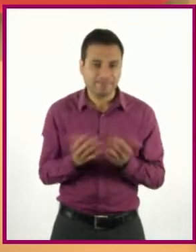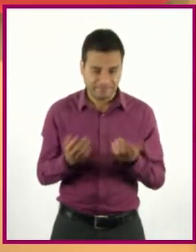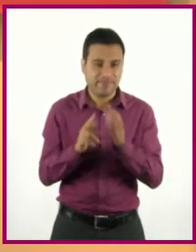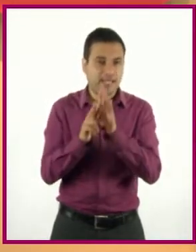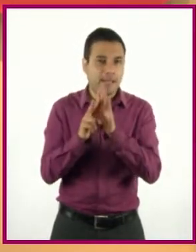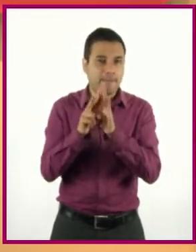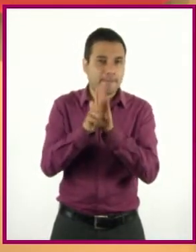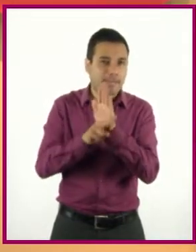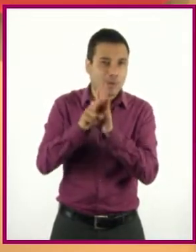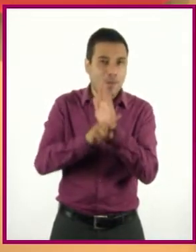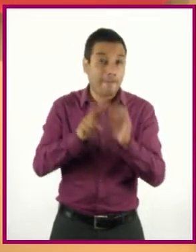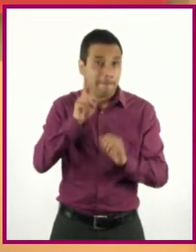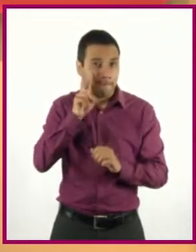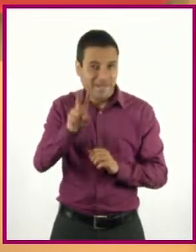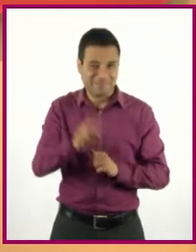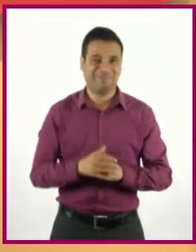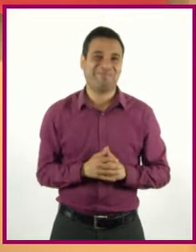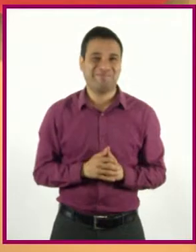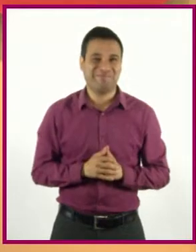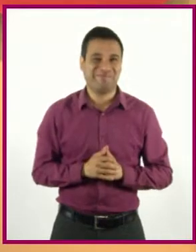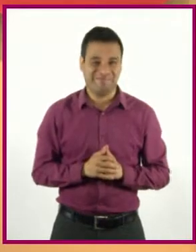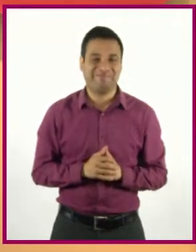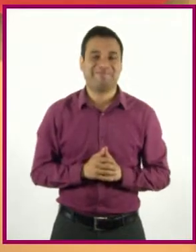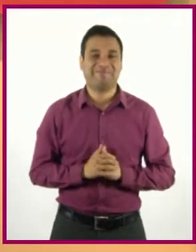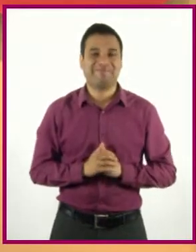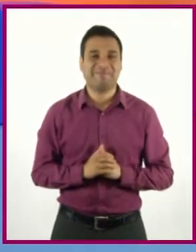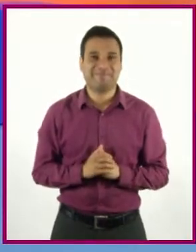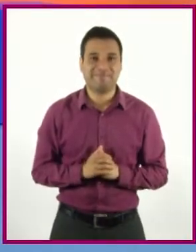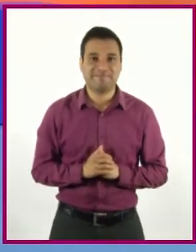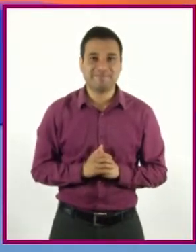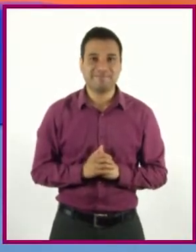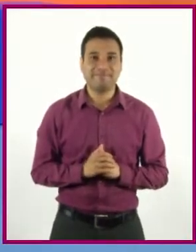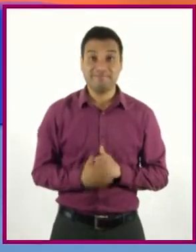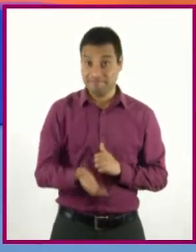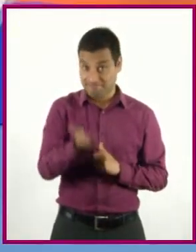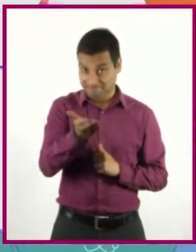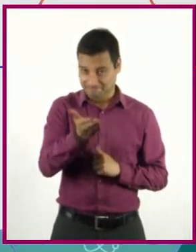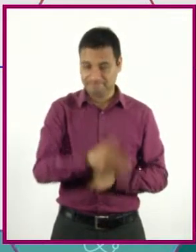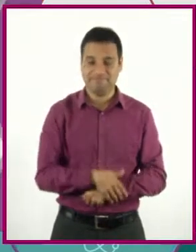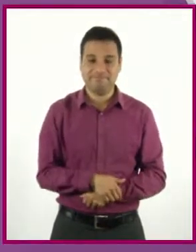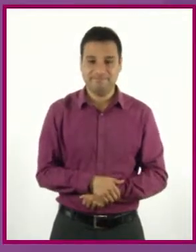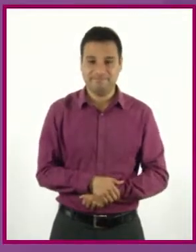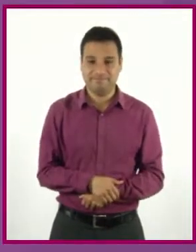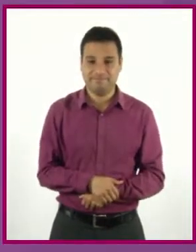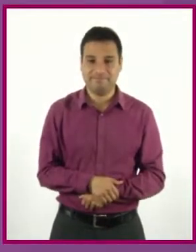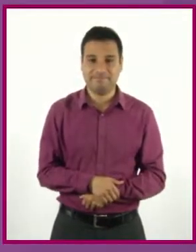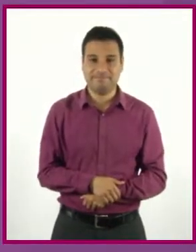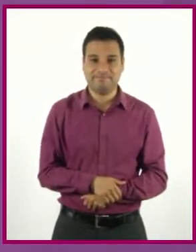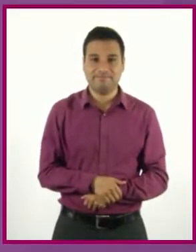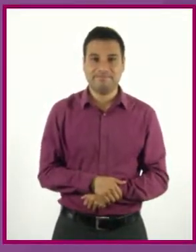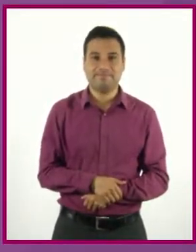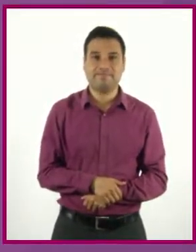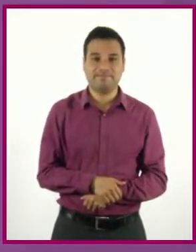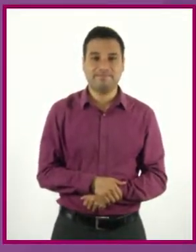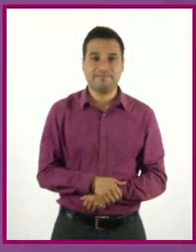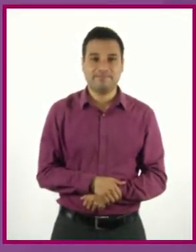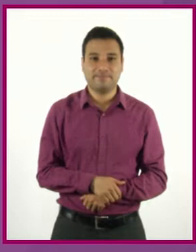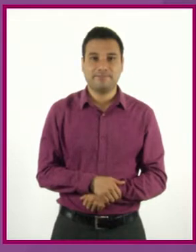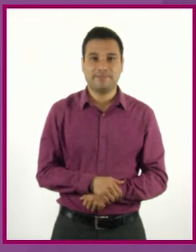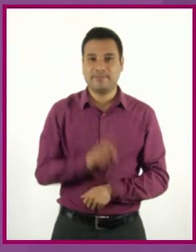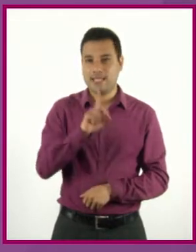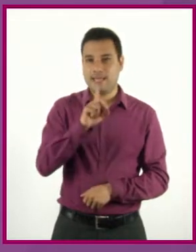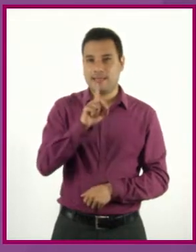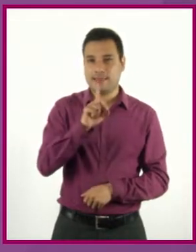mejor las contribuciones que el doctor Moshinsky realizó. ¡Adelante! A partir de las primeras hipótesis de